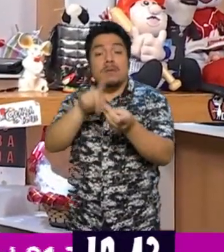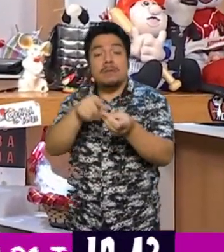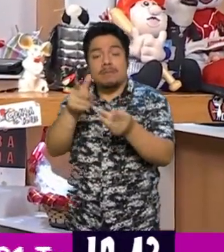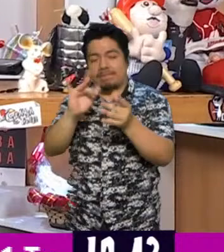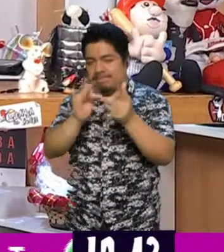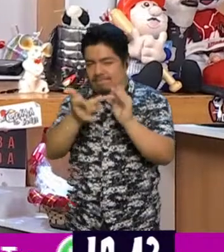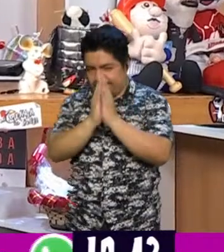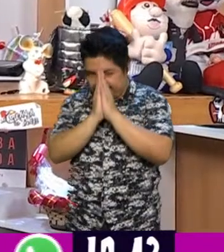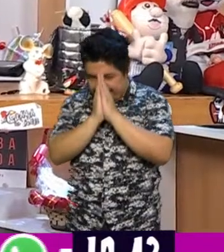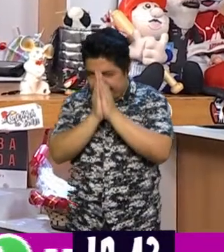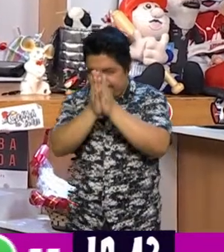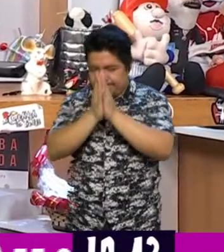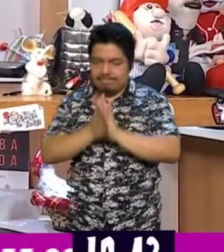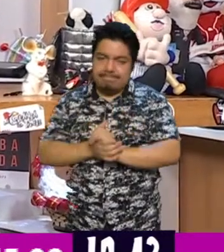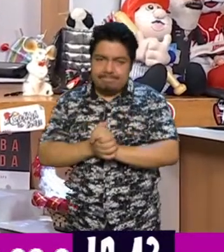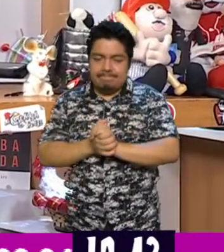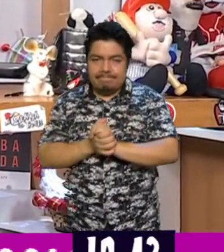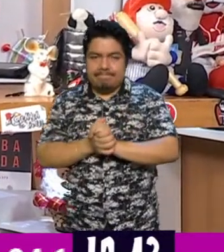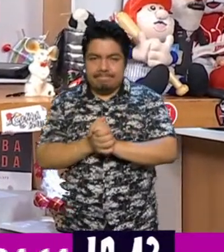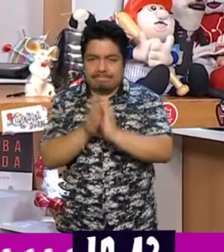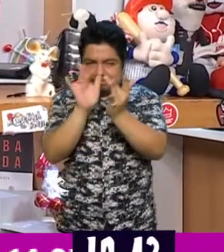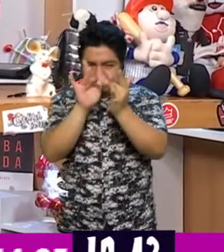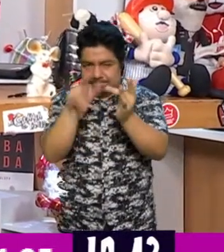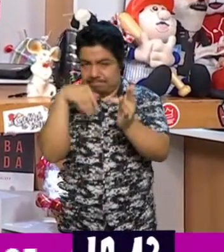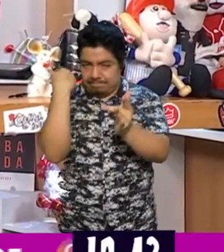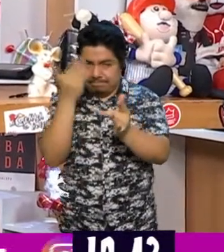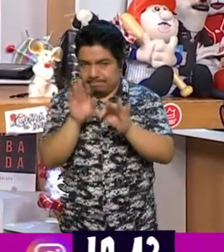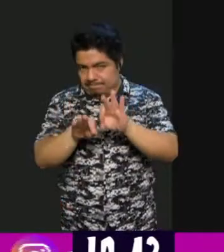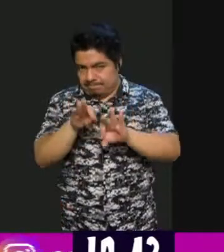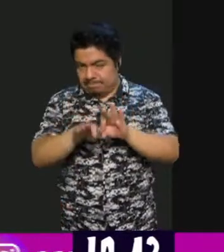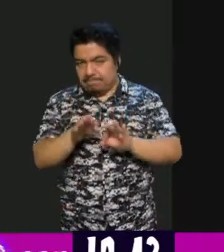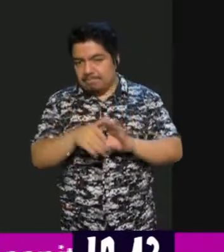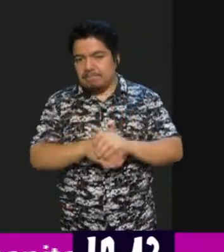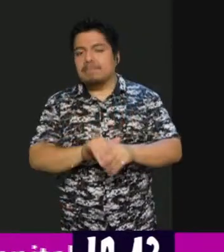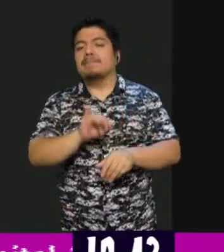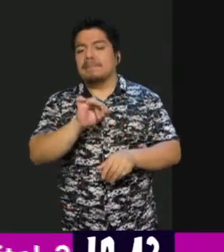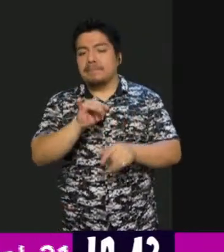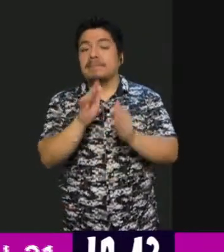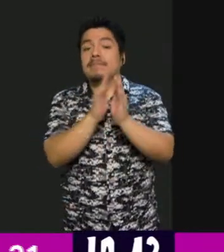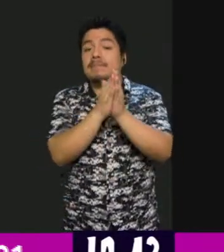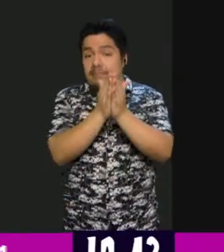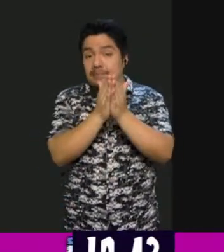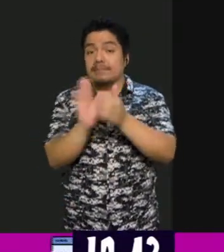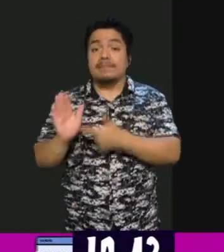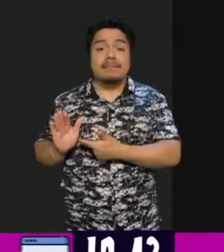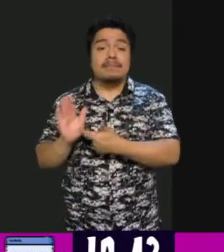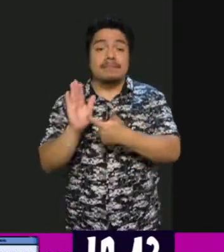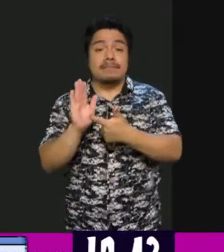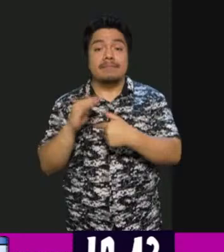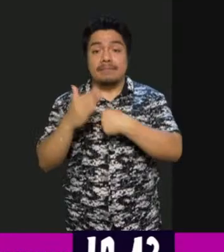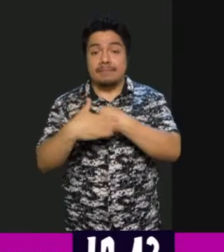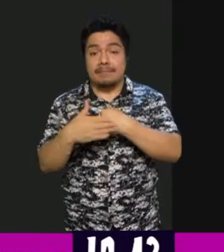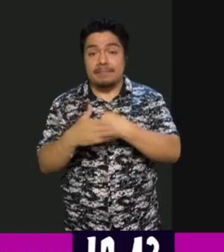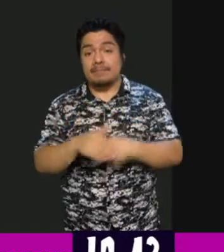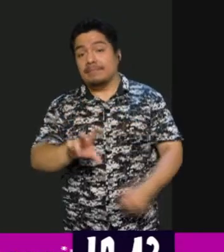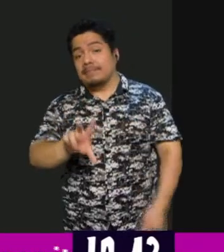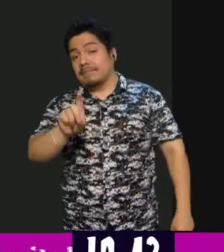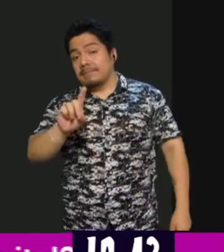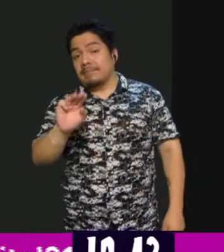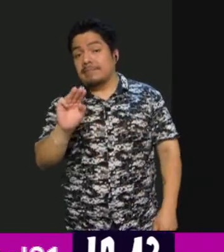redes sociales para la gente que quiere contactarte. Sí, claro que sí. Mira, el libro se va a presentar este próximo